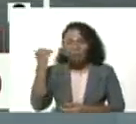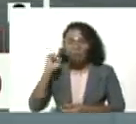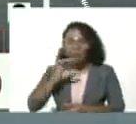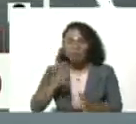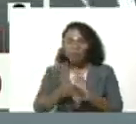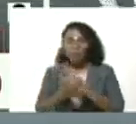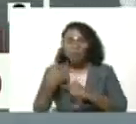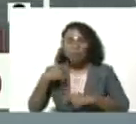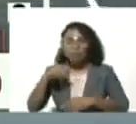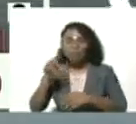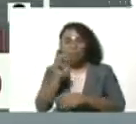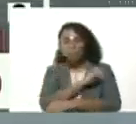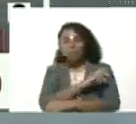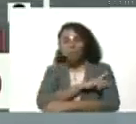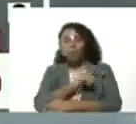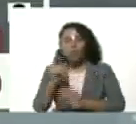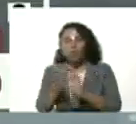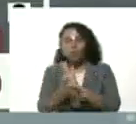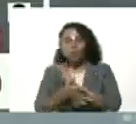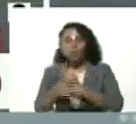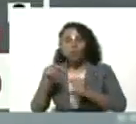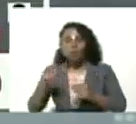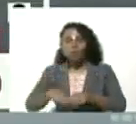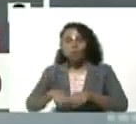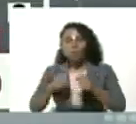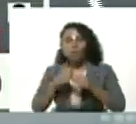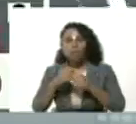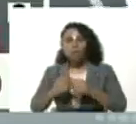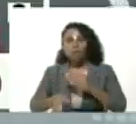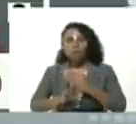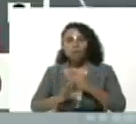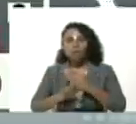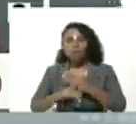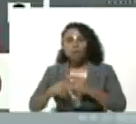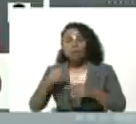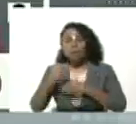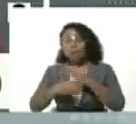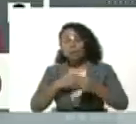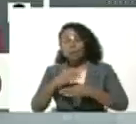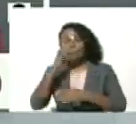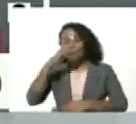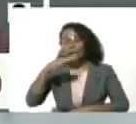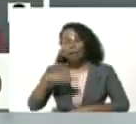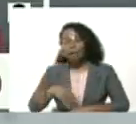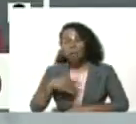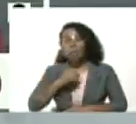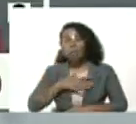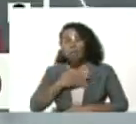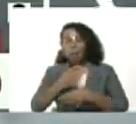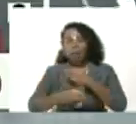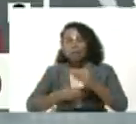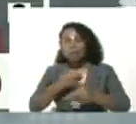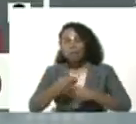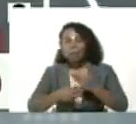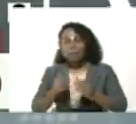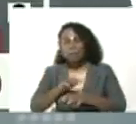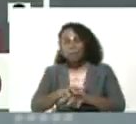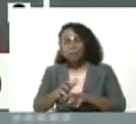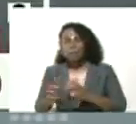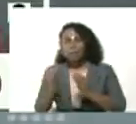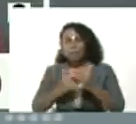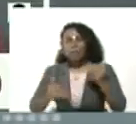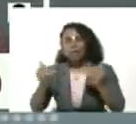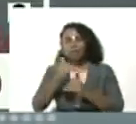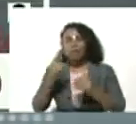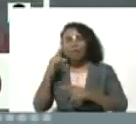obras de protección, los daños que tuvimos fueron menores pudieron haber sido mayores, no solamente